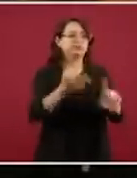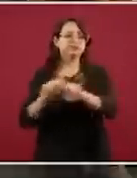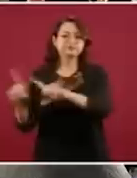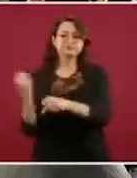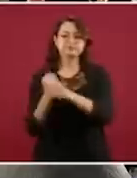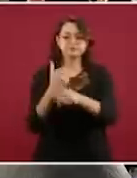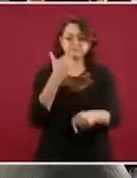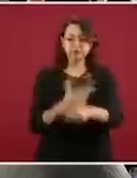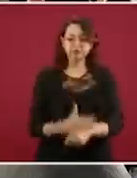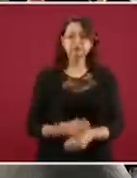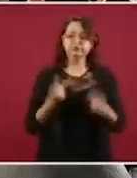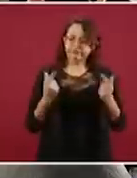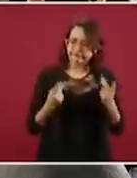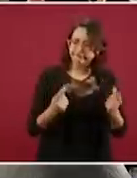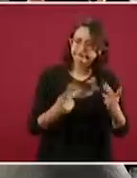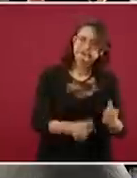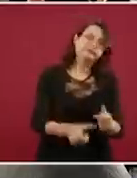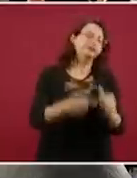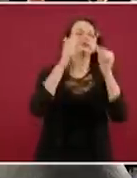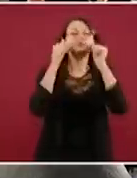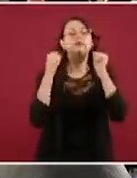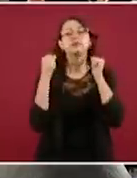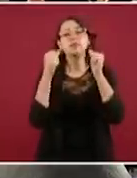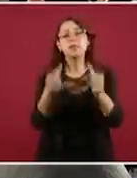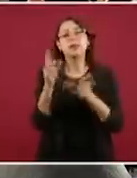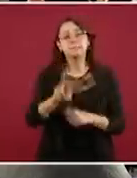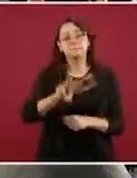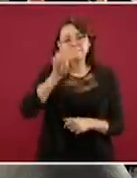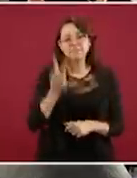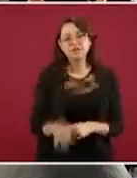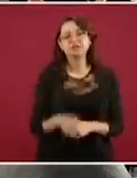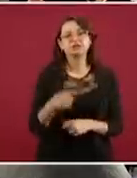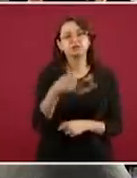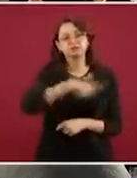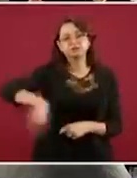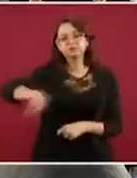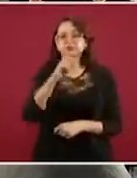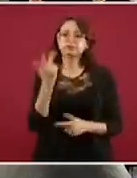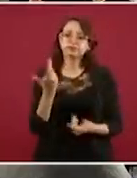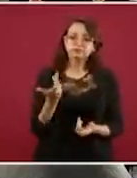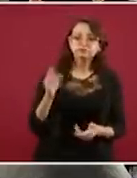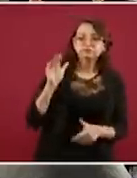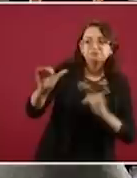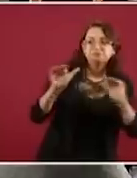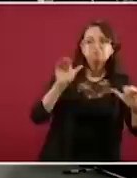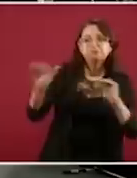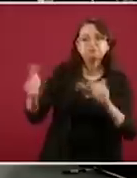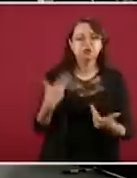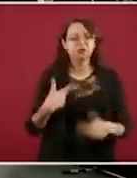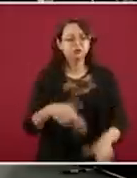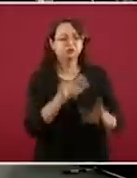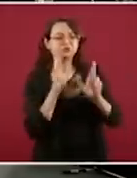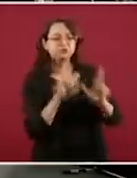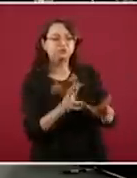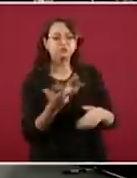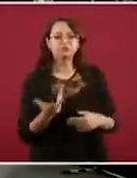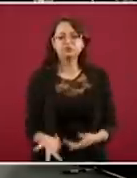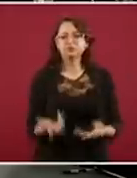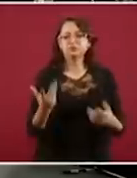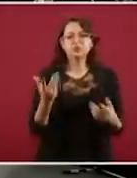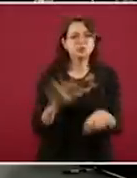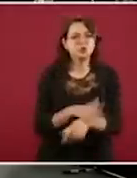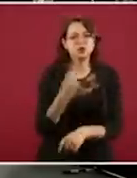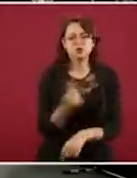se están poniendo las pilas para poder realmente responder y satisfacer las demandas de la gente. Viene mucha